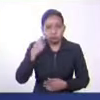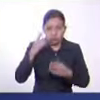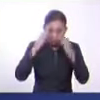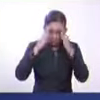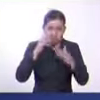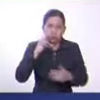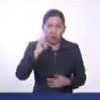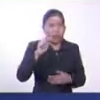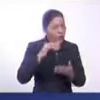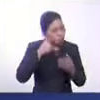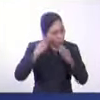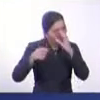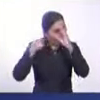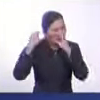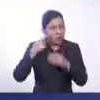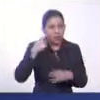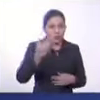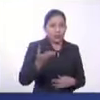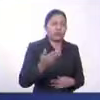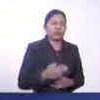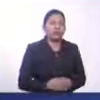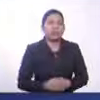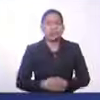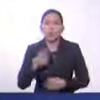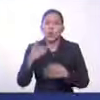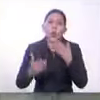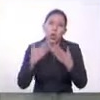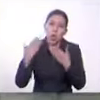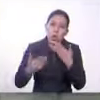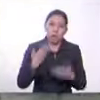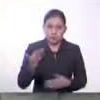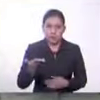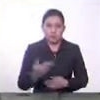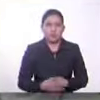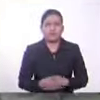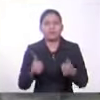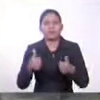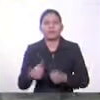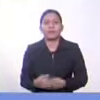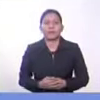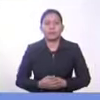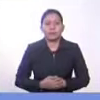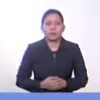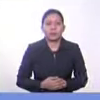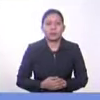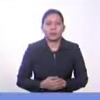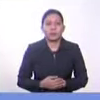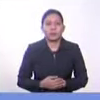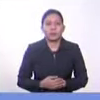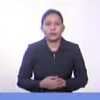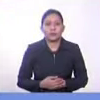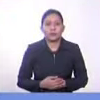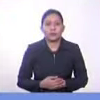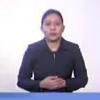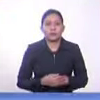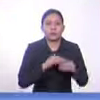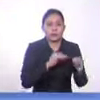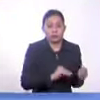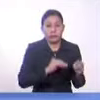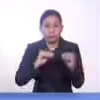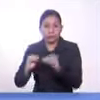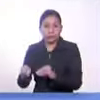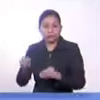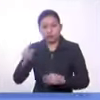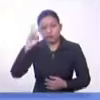vemos nuevamente a Georgina para que nos hable? Me parece, veamos. Las migraciones responden